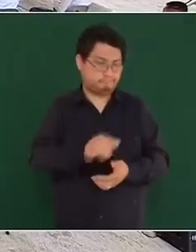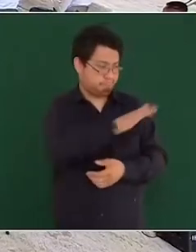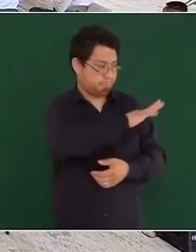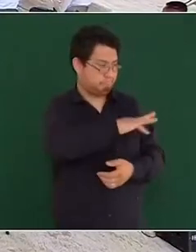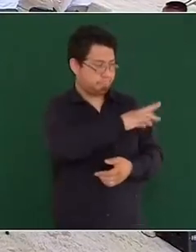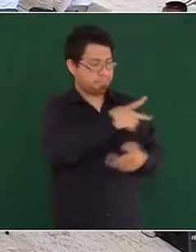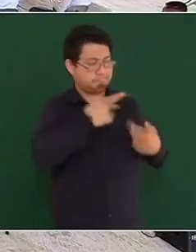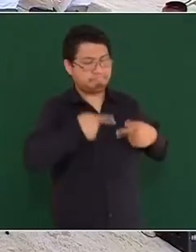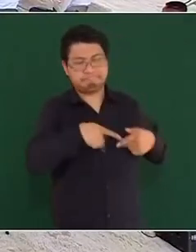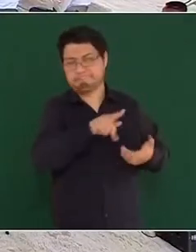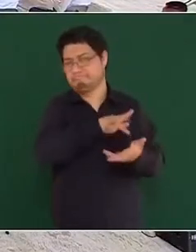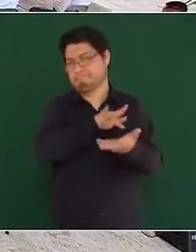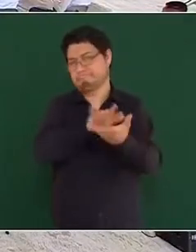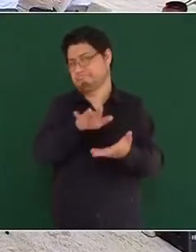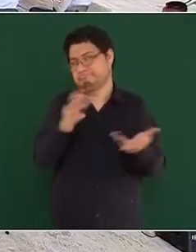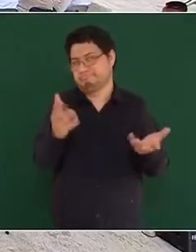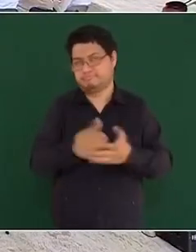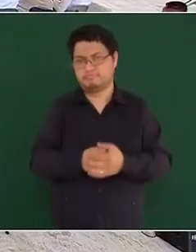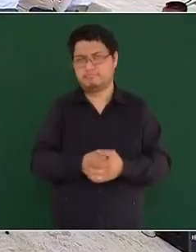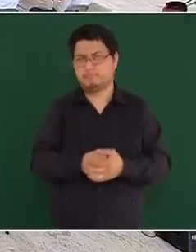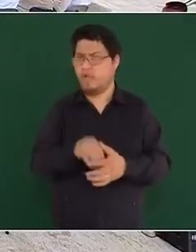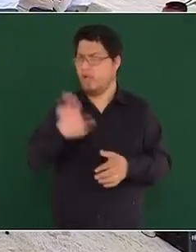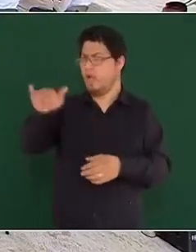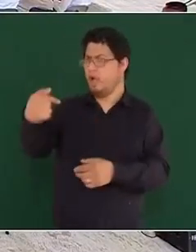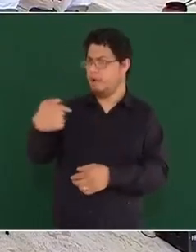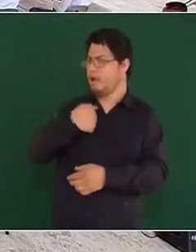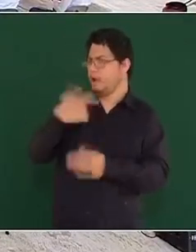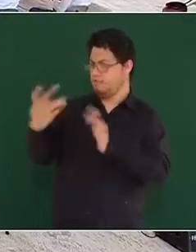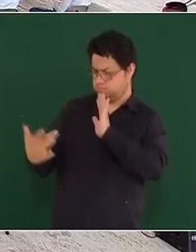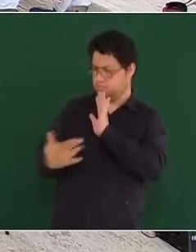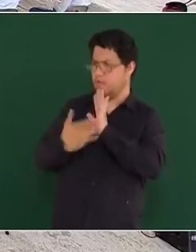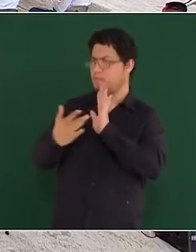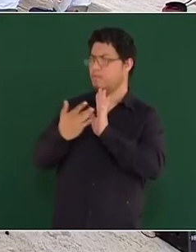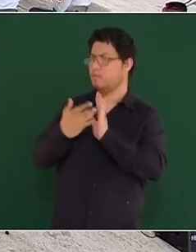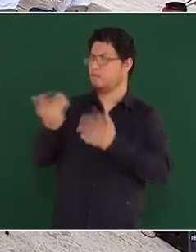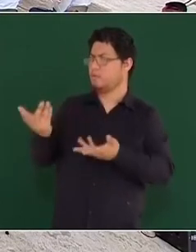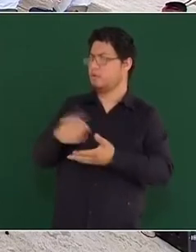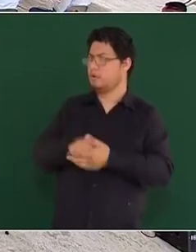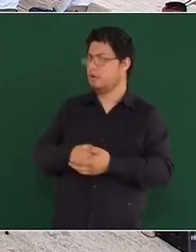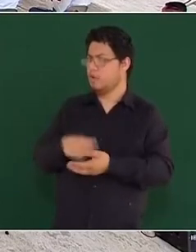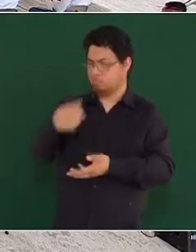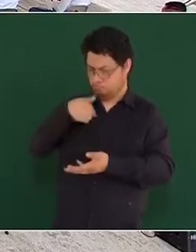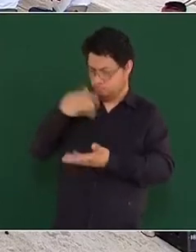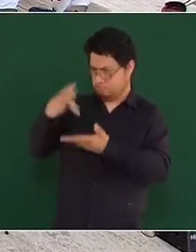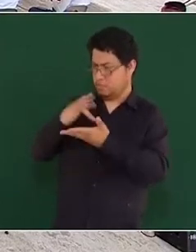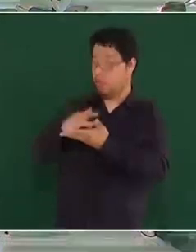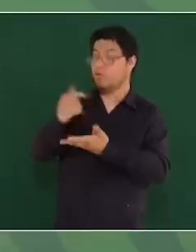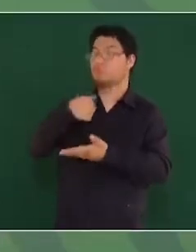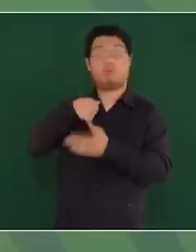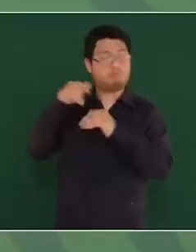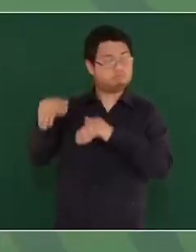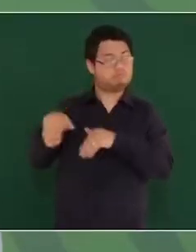Ah, es que si no me apoyas a mí y no gané la encuesta, me voy.